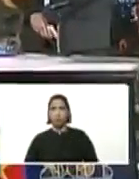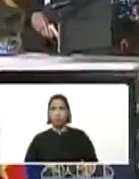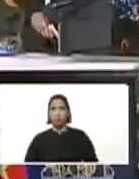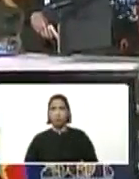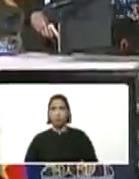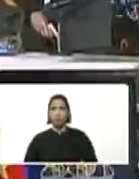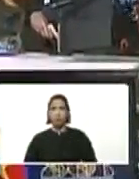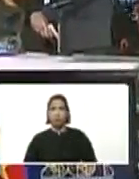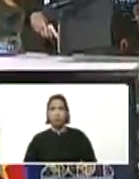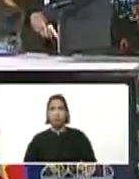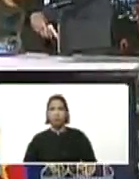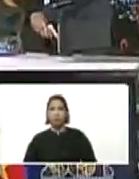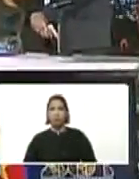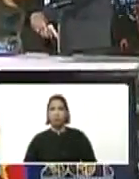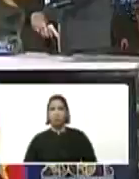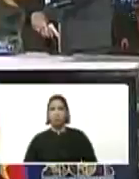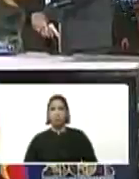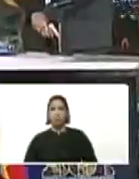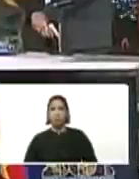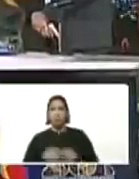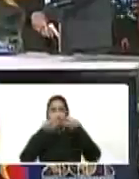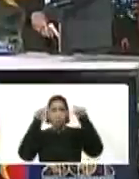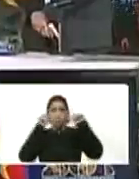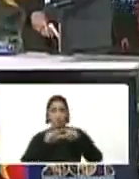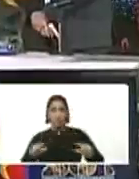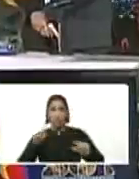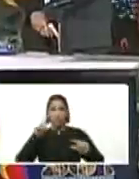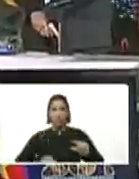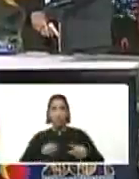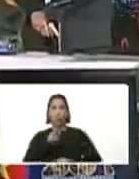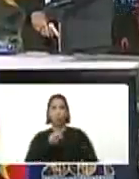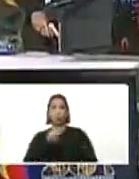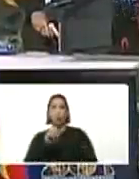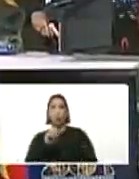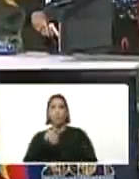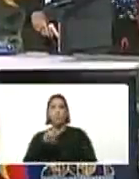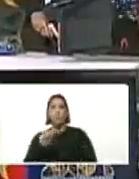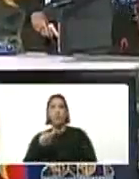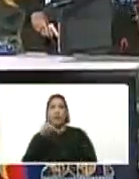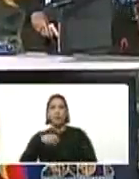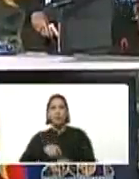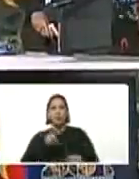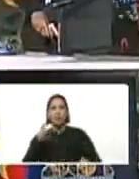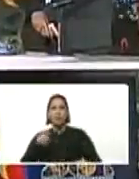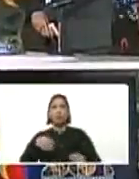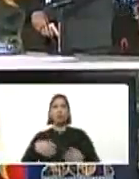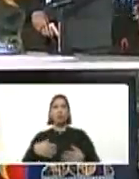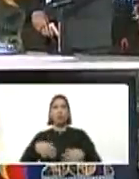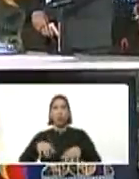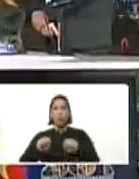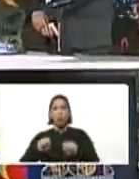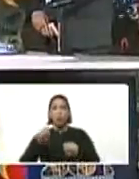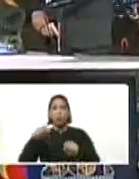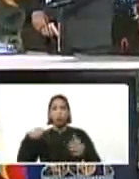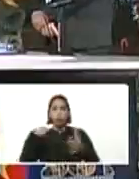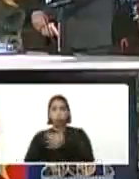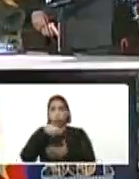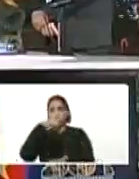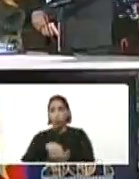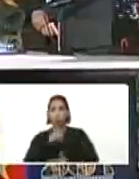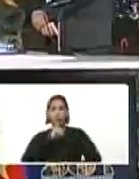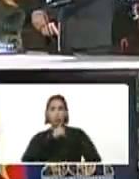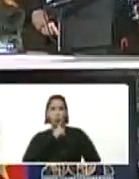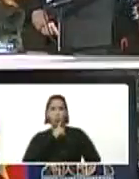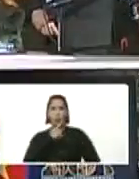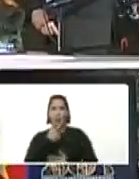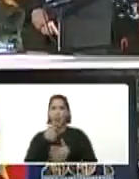libros, Los de Arriba y Los de Abajo, Utopía, Salir de Colonia, El Lafer, Golpe de Estado en Nombre